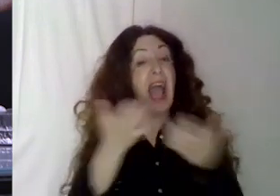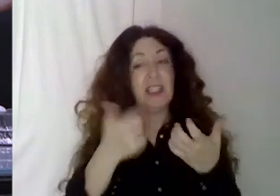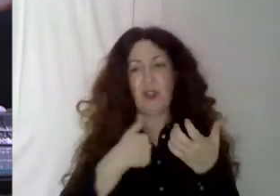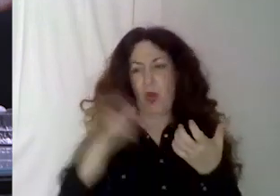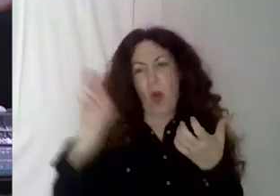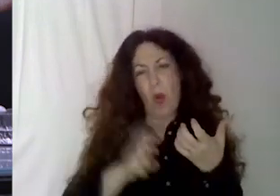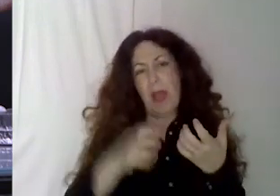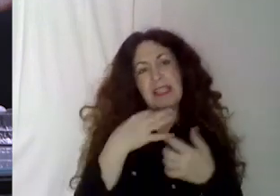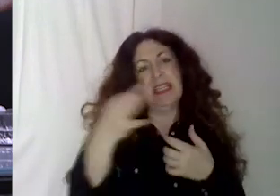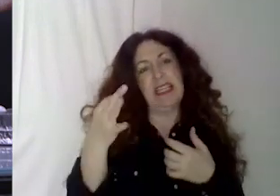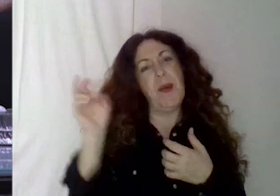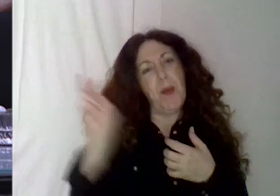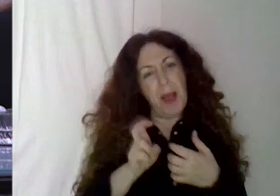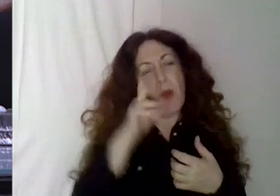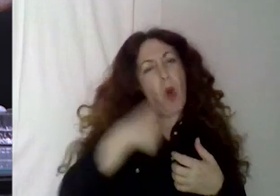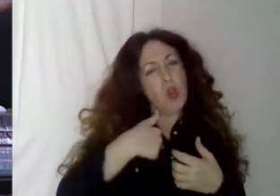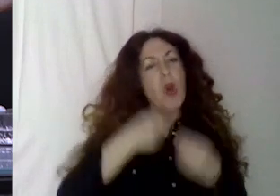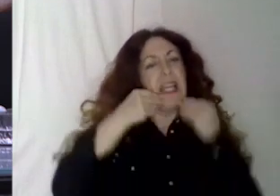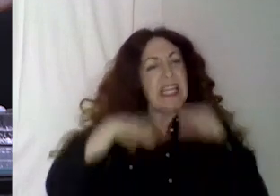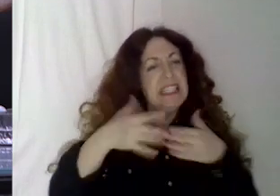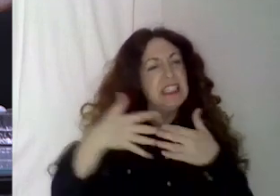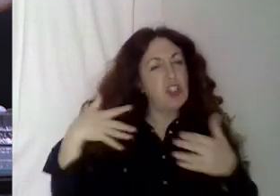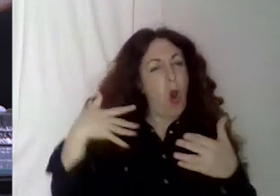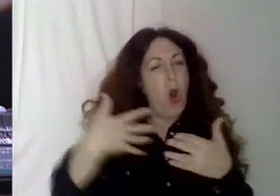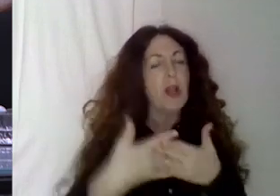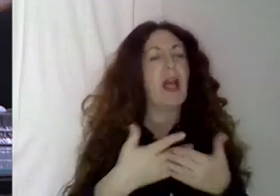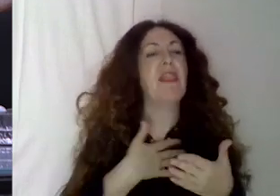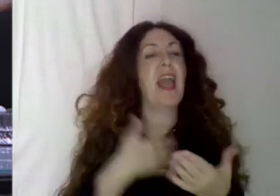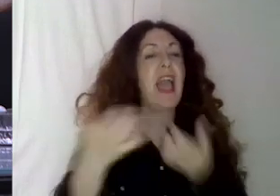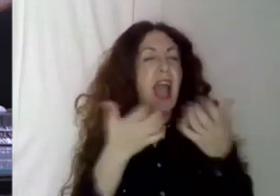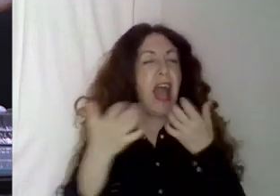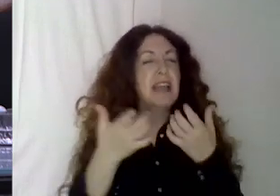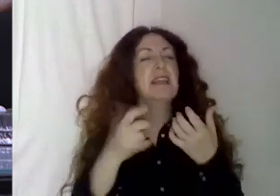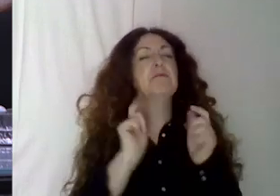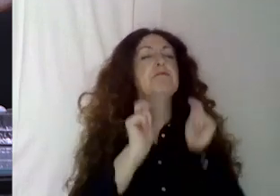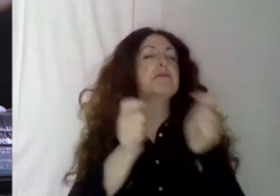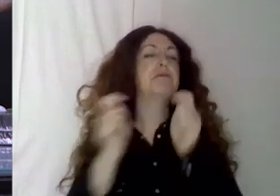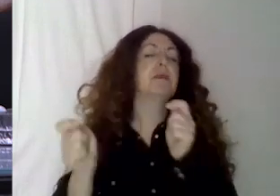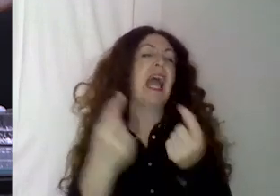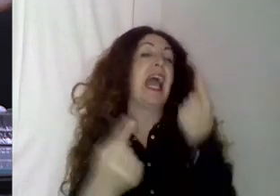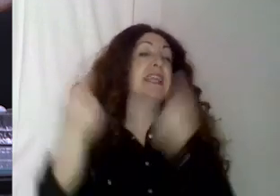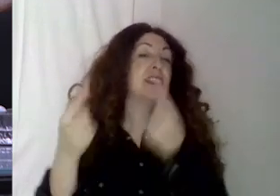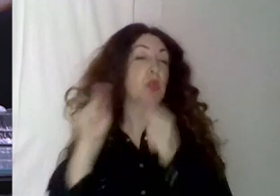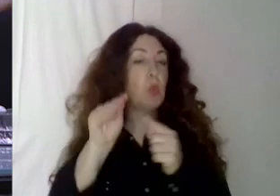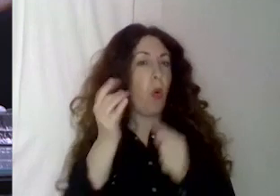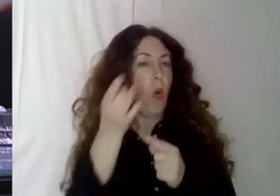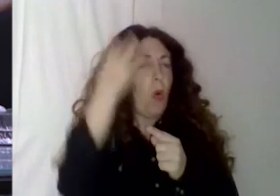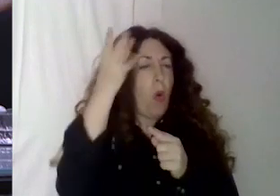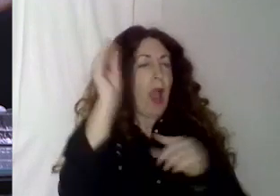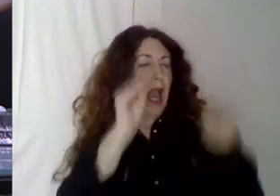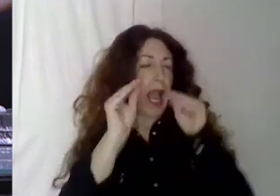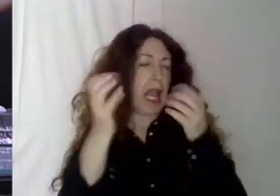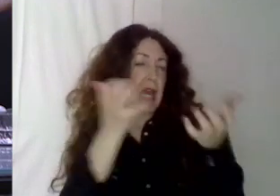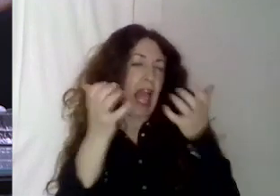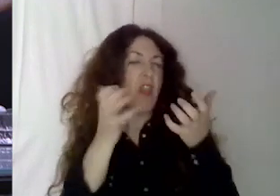pregunta aquí, como historiadora del arte estoy hablando, si en un momento determinado esa especie de juego de la representación, de